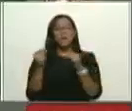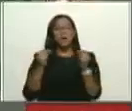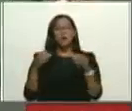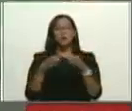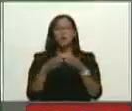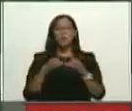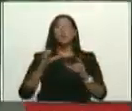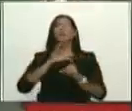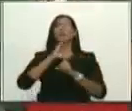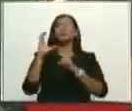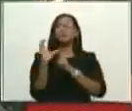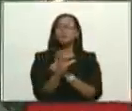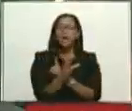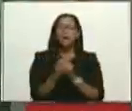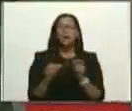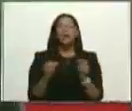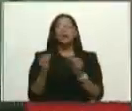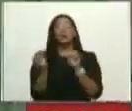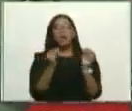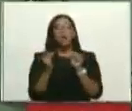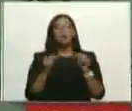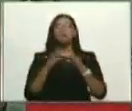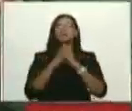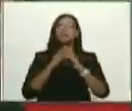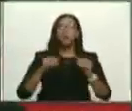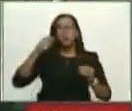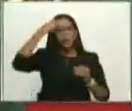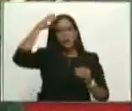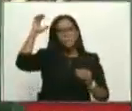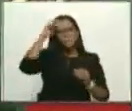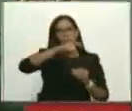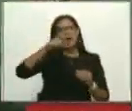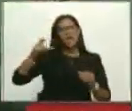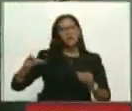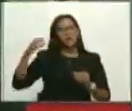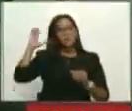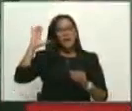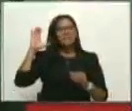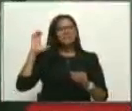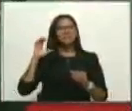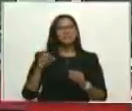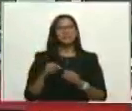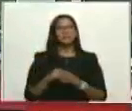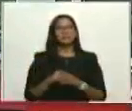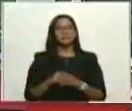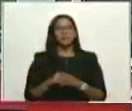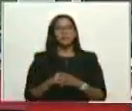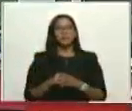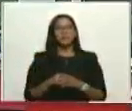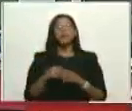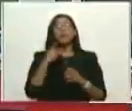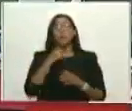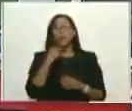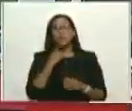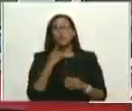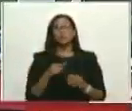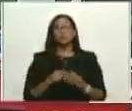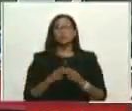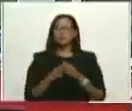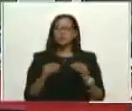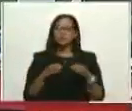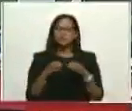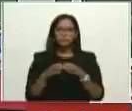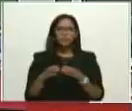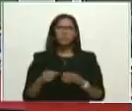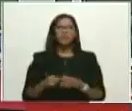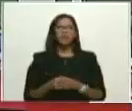un diálogo con todo el país y un diálogo político. ¿Mm? En todas las instancias. Correcto. Y con todo